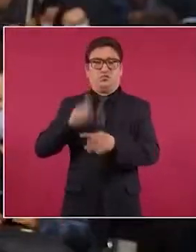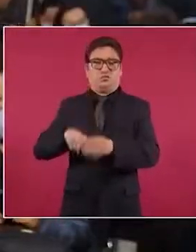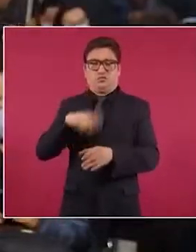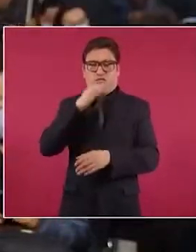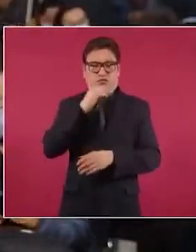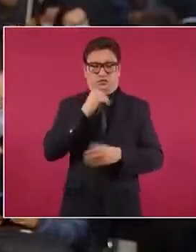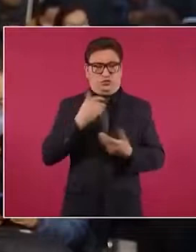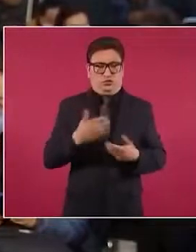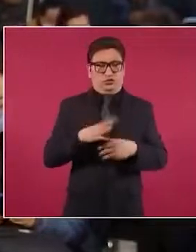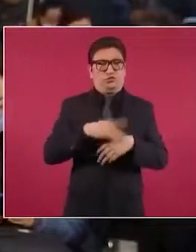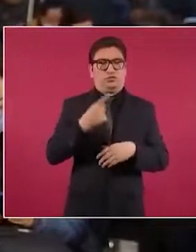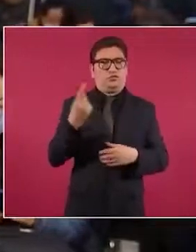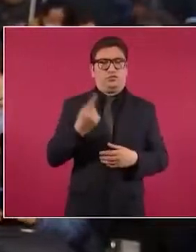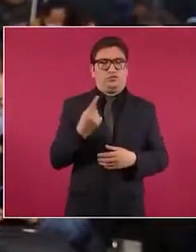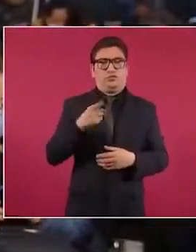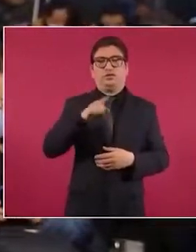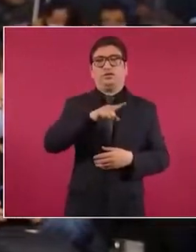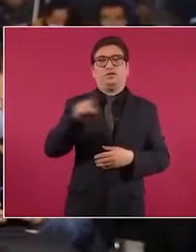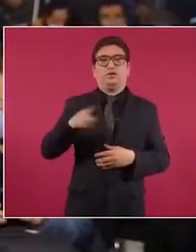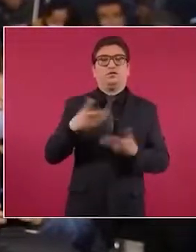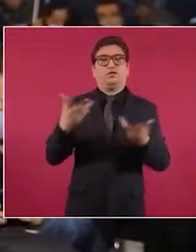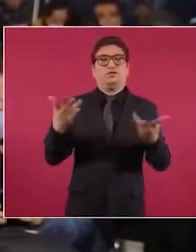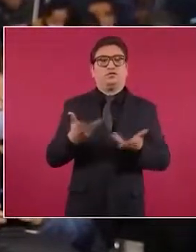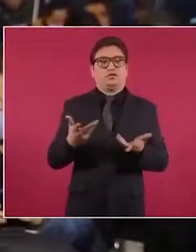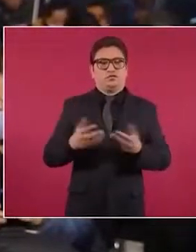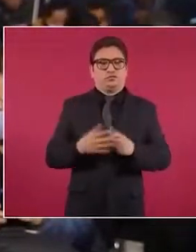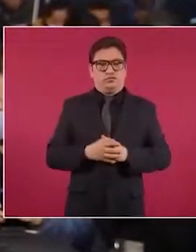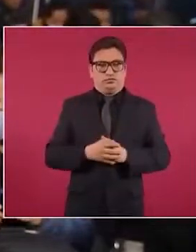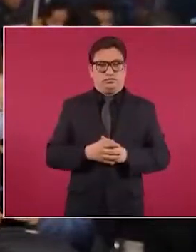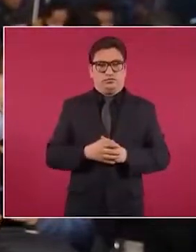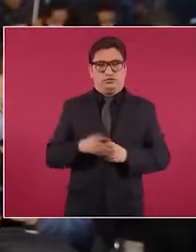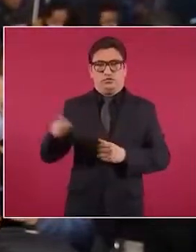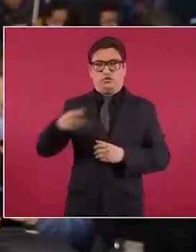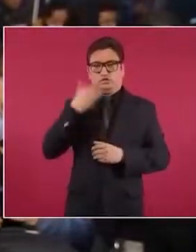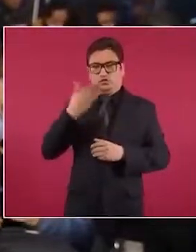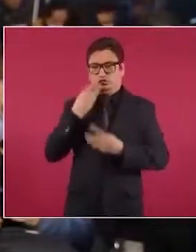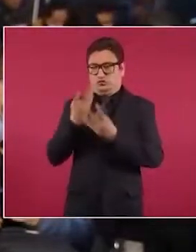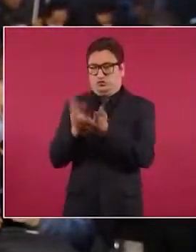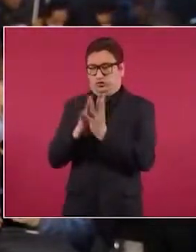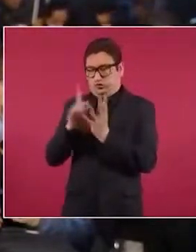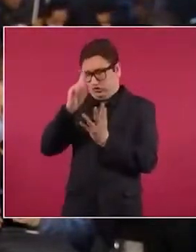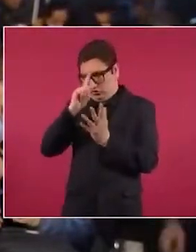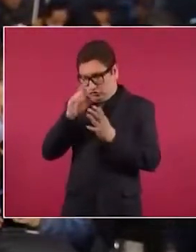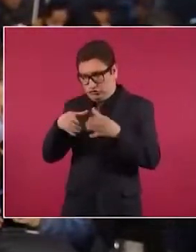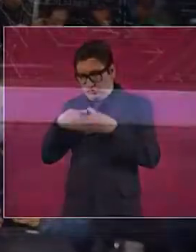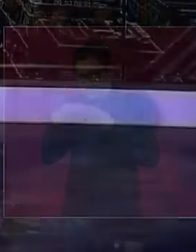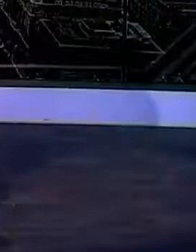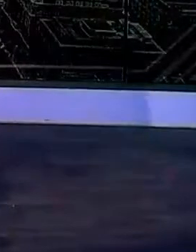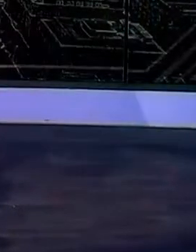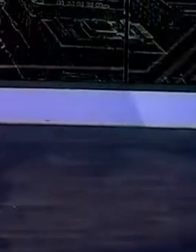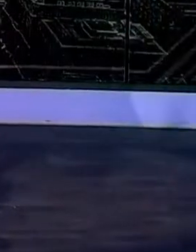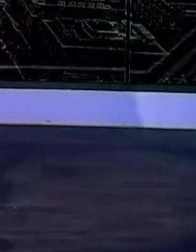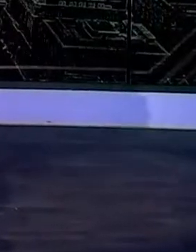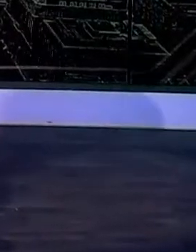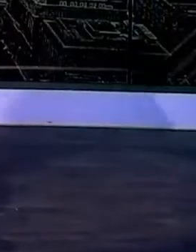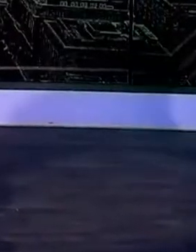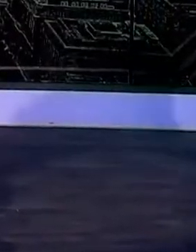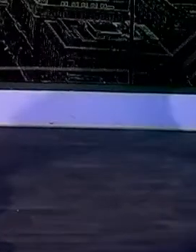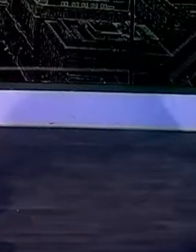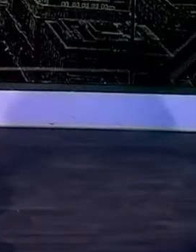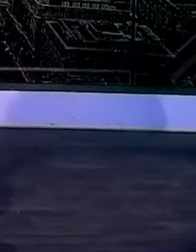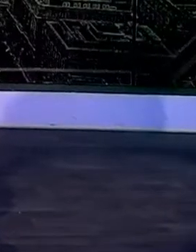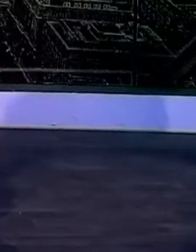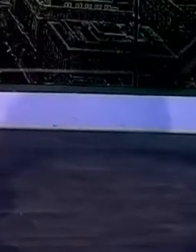O sea, porque ellos lo que hacen es cerrar y se escogen ellos y ponen a modo. Y a ver, yo le voy a